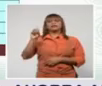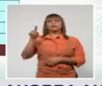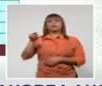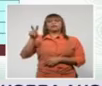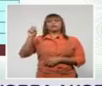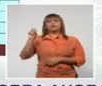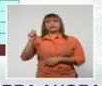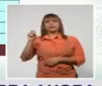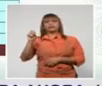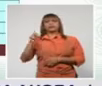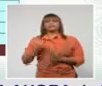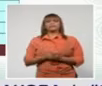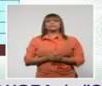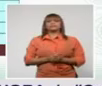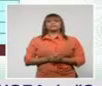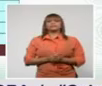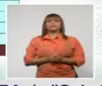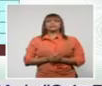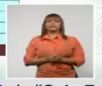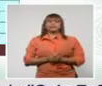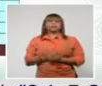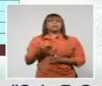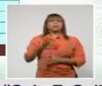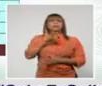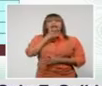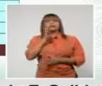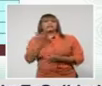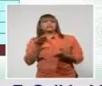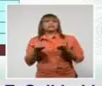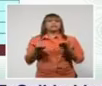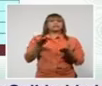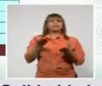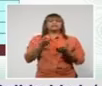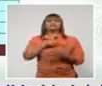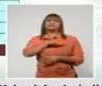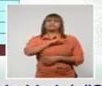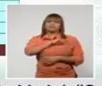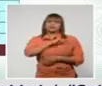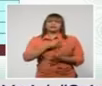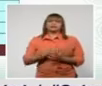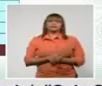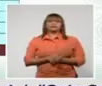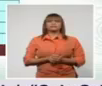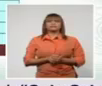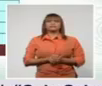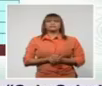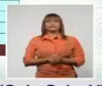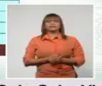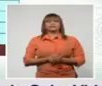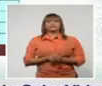0,2, pues son tasas similares a las del día de ayer. Y de esta forma